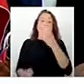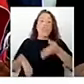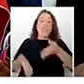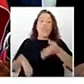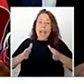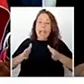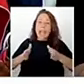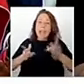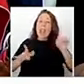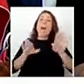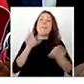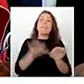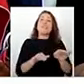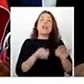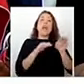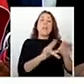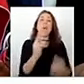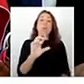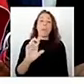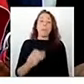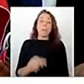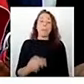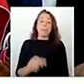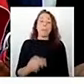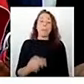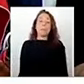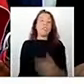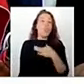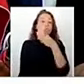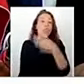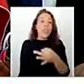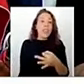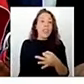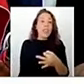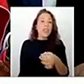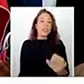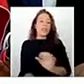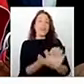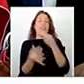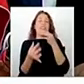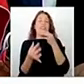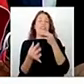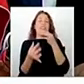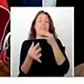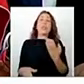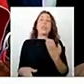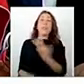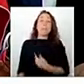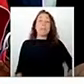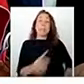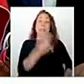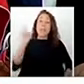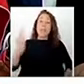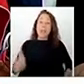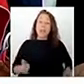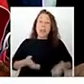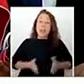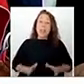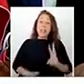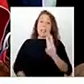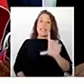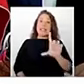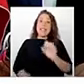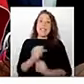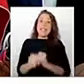simpatizantes de la Unidad Popular. Y lo traigo al presente, estas repudiables expresiones, porque a pesar que el presidente de la República nació hace 37 años, insiste en poner en el centro